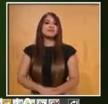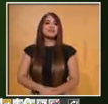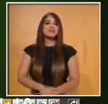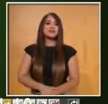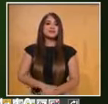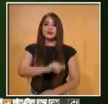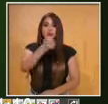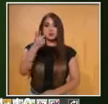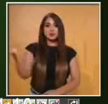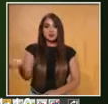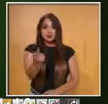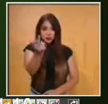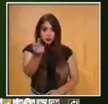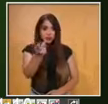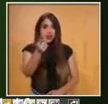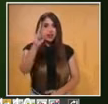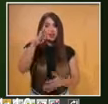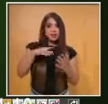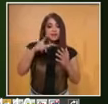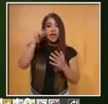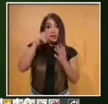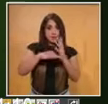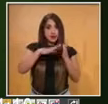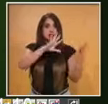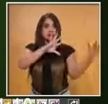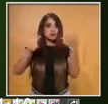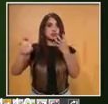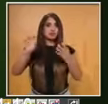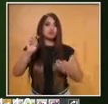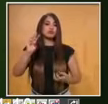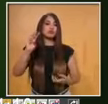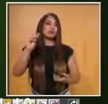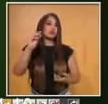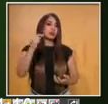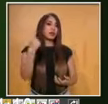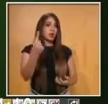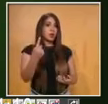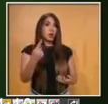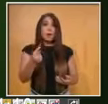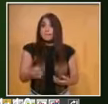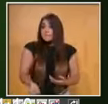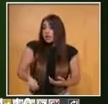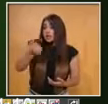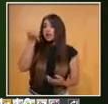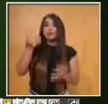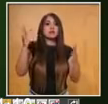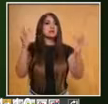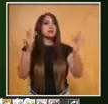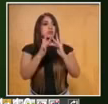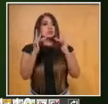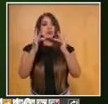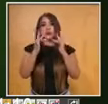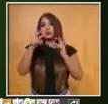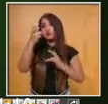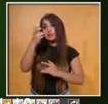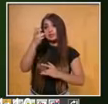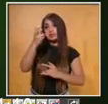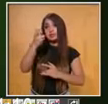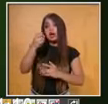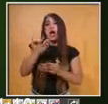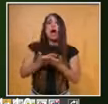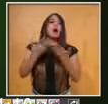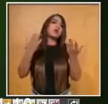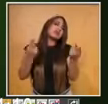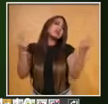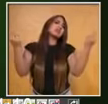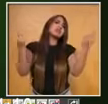En 1991 se tuvo la primera conexión a este medio en Monterrey. Ahora se necesita para acceder a